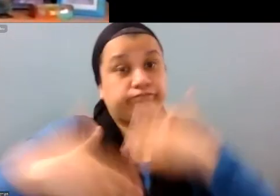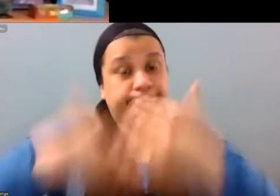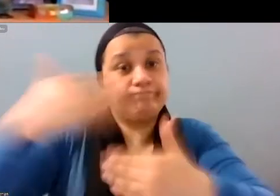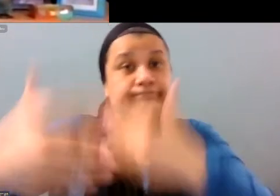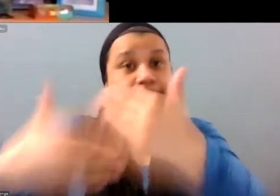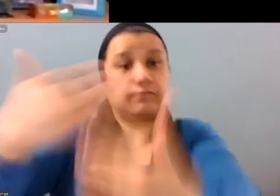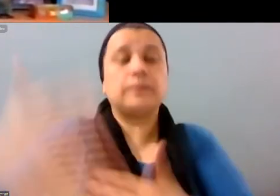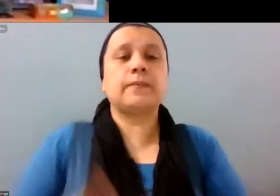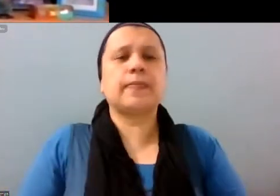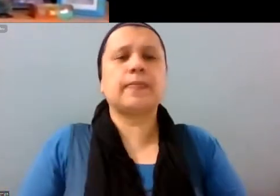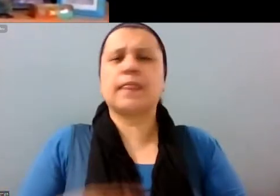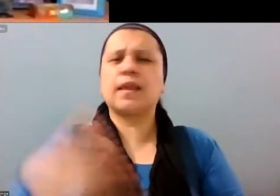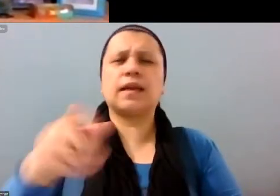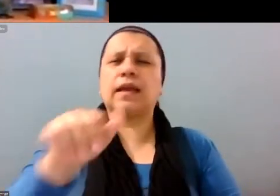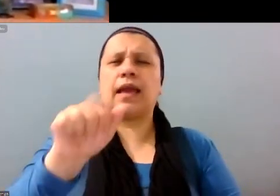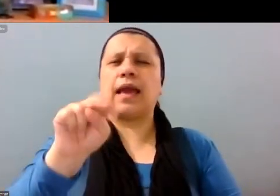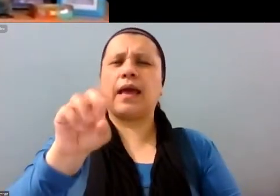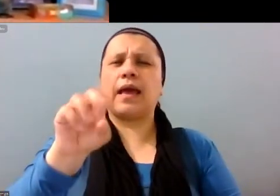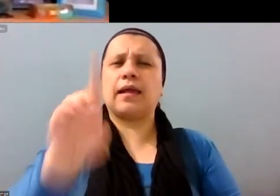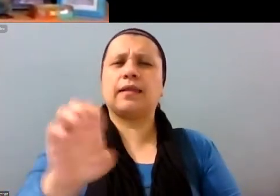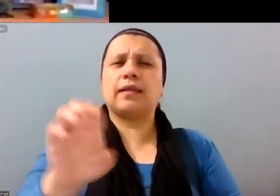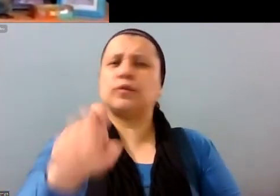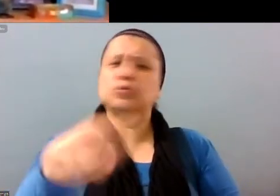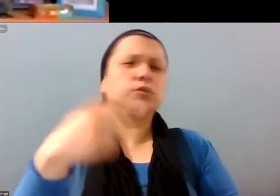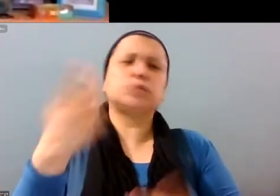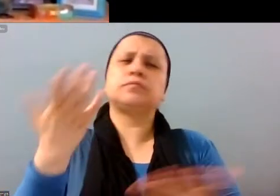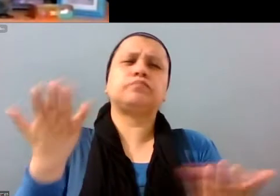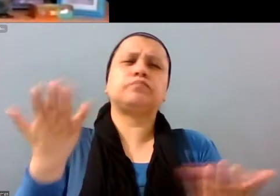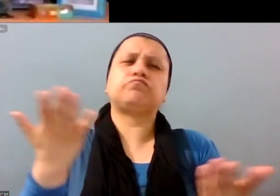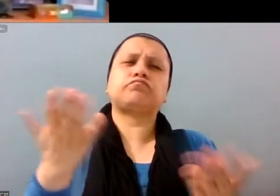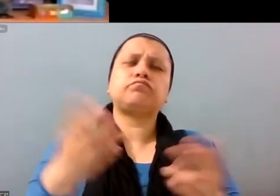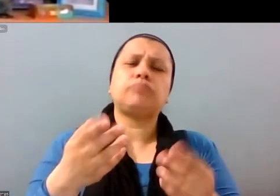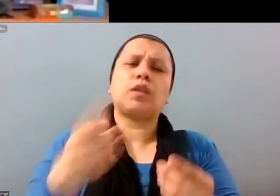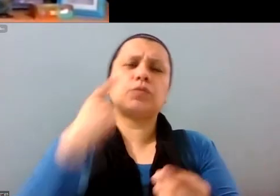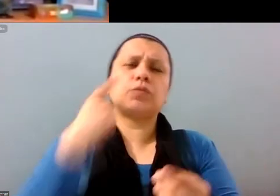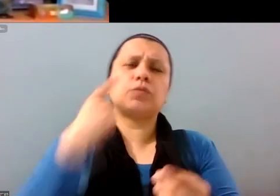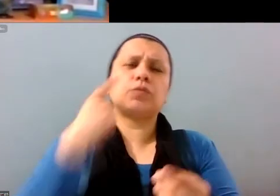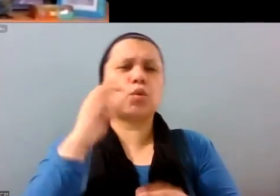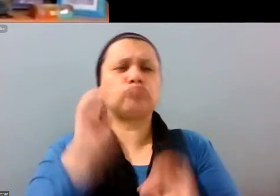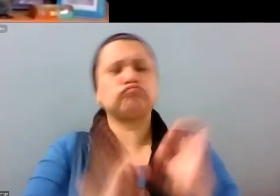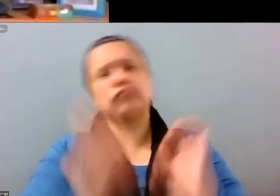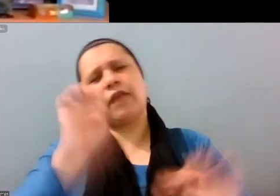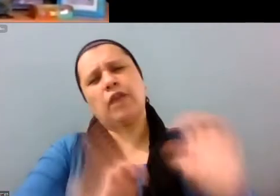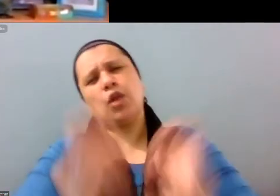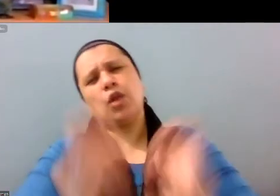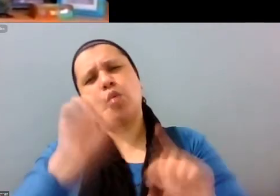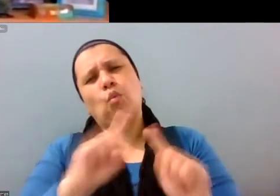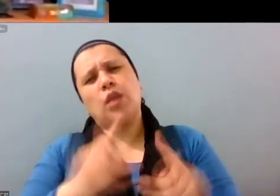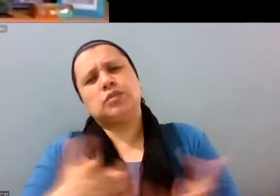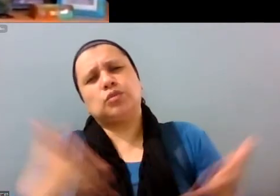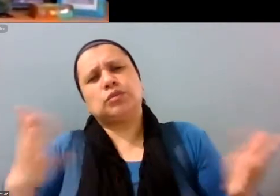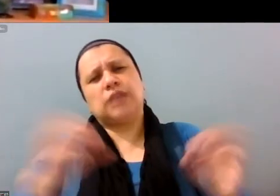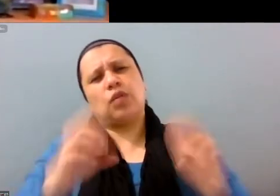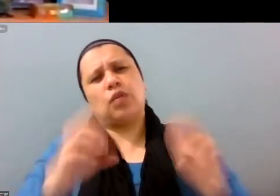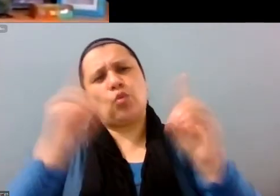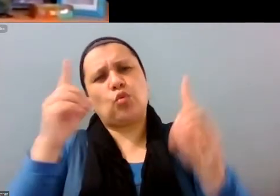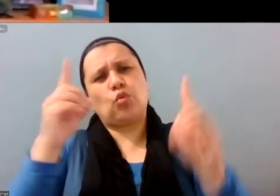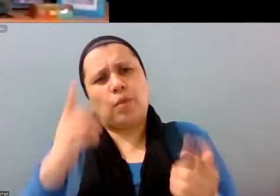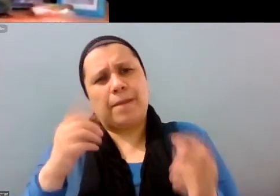ANDE han valorado los recursos educativos que se para el ejercicio docente